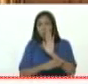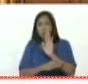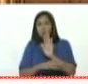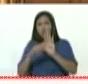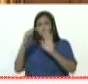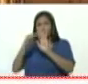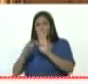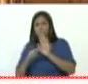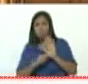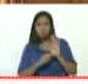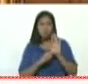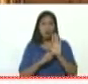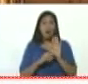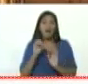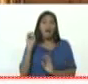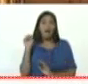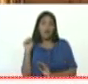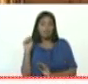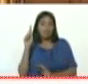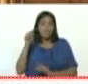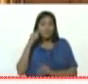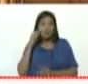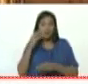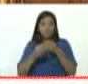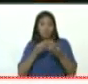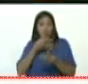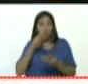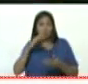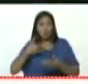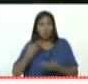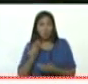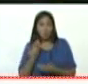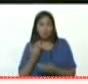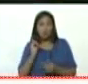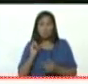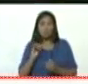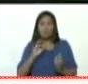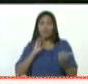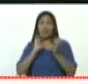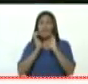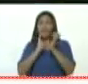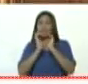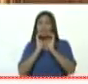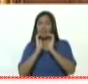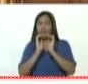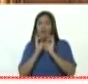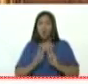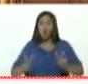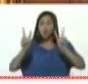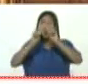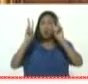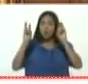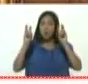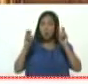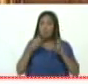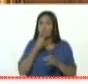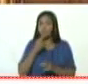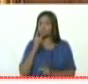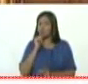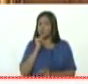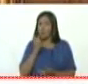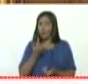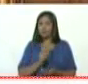novela, etc. Ah, haciendo lo mejor posible. En la ética, en los nuevos valores. Ah, no es fácil.